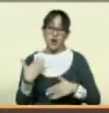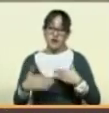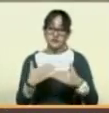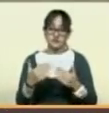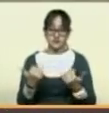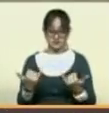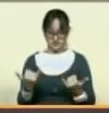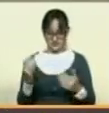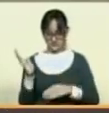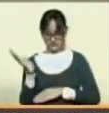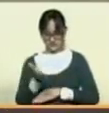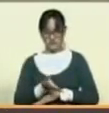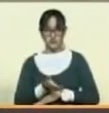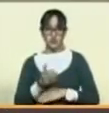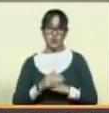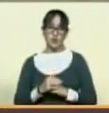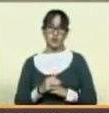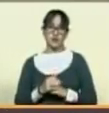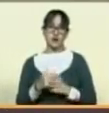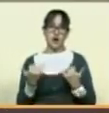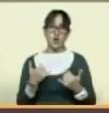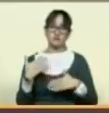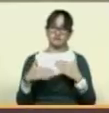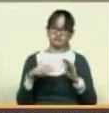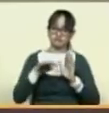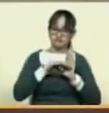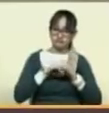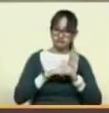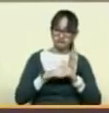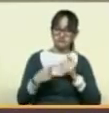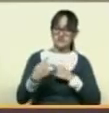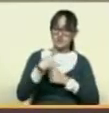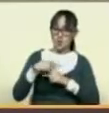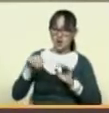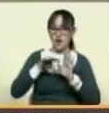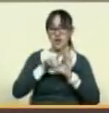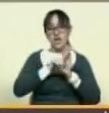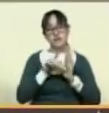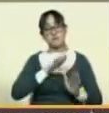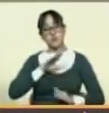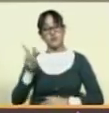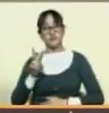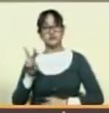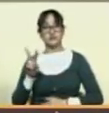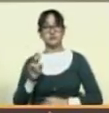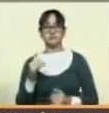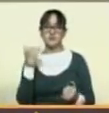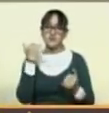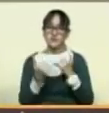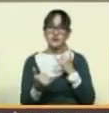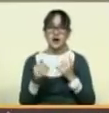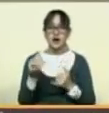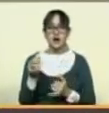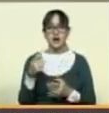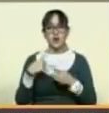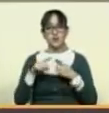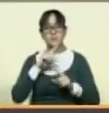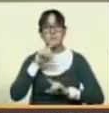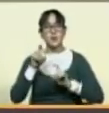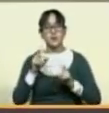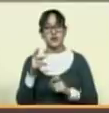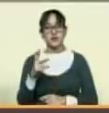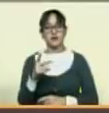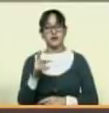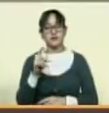hacer aplicando las sanciones que están establecidas en el ordenamiento jurídico venezolano. Para finalizar, Harley Monseguilemán,